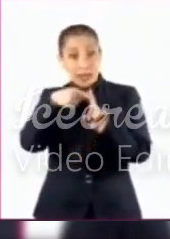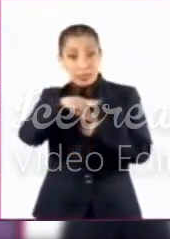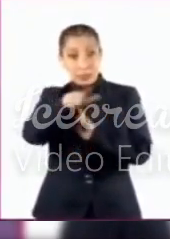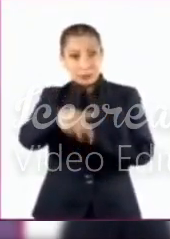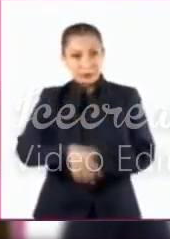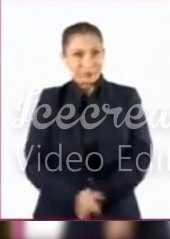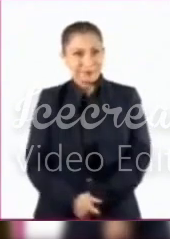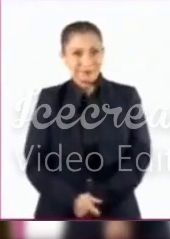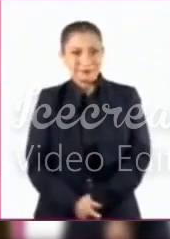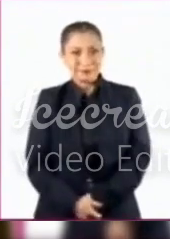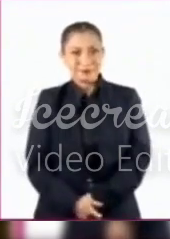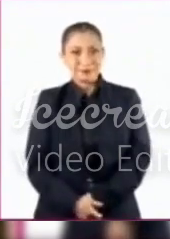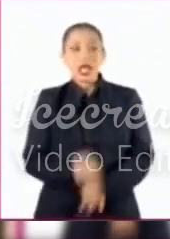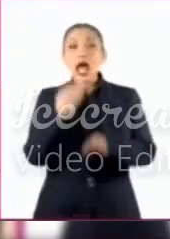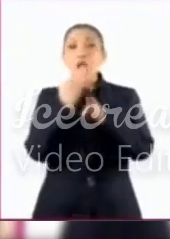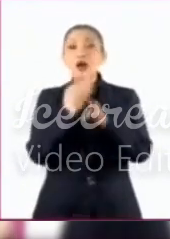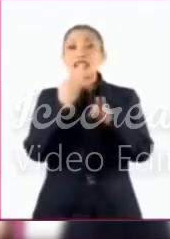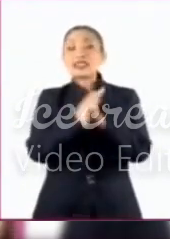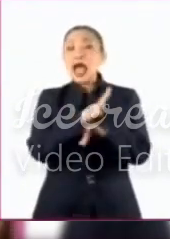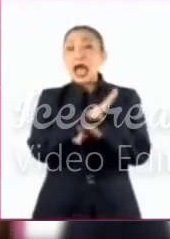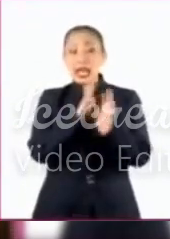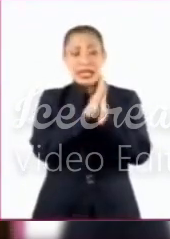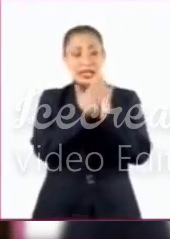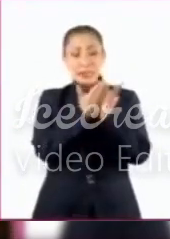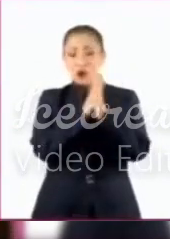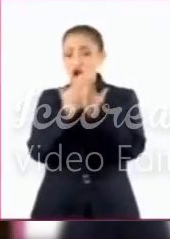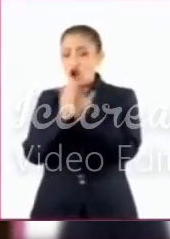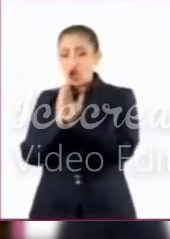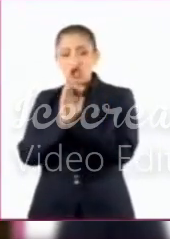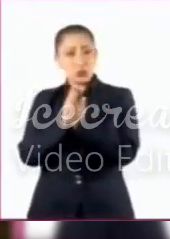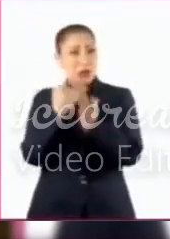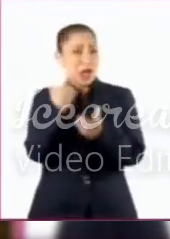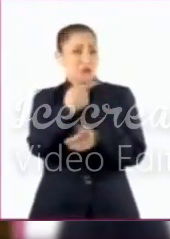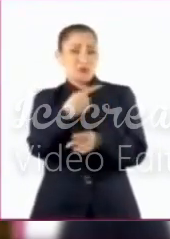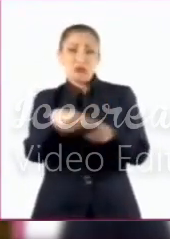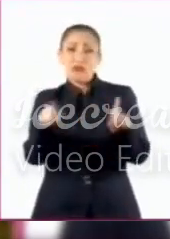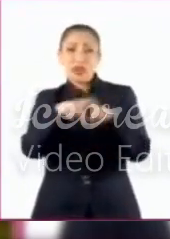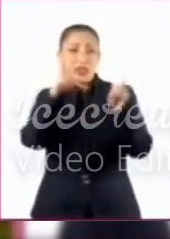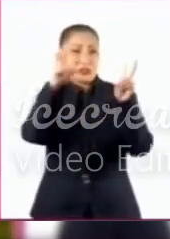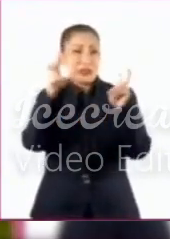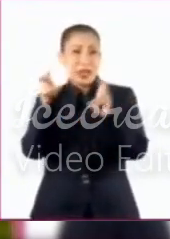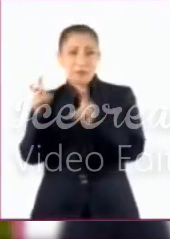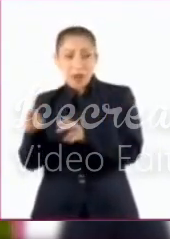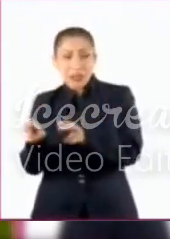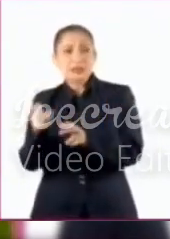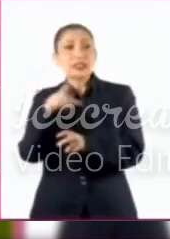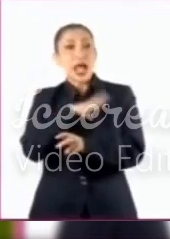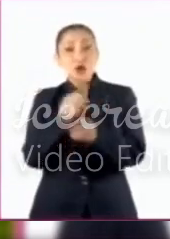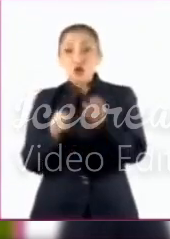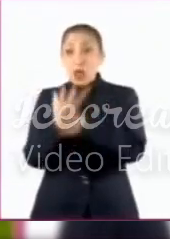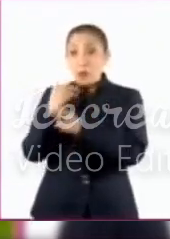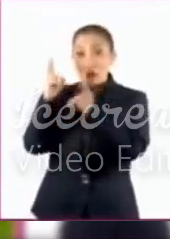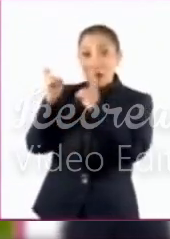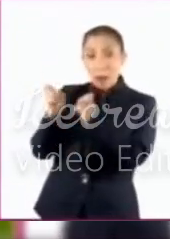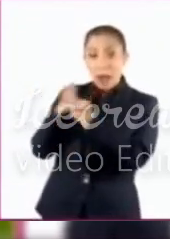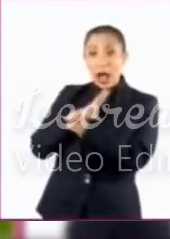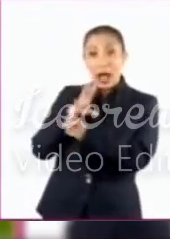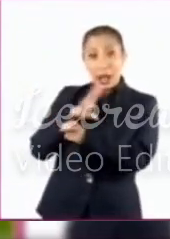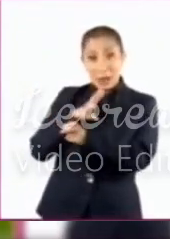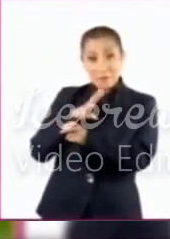reto. En la actualidad existen libros de cuentos para todos los gustos y constantemente surgen nuevos